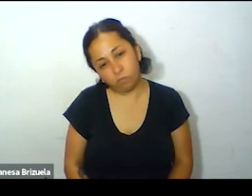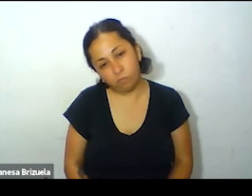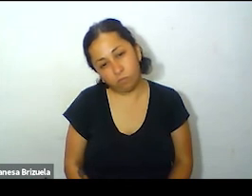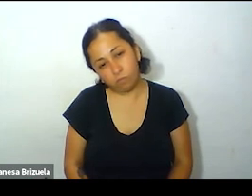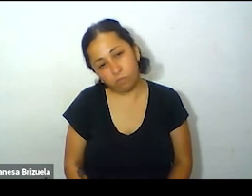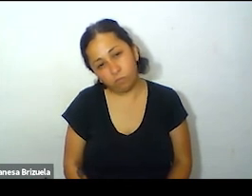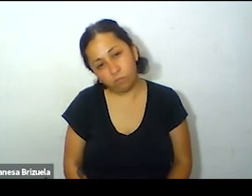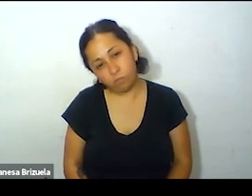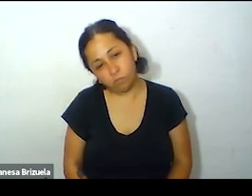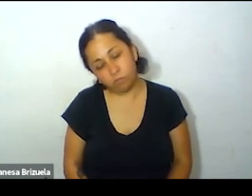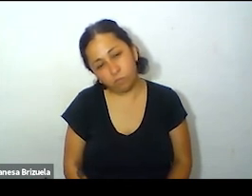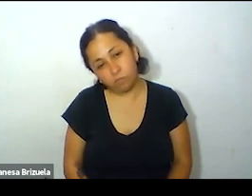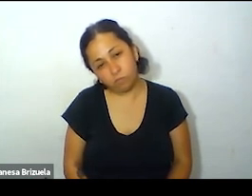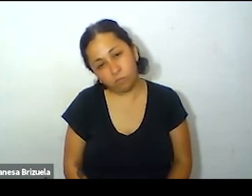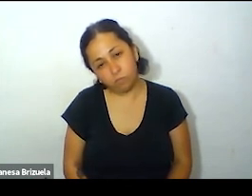Acá.